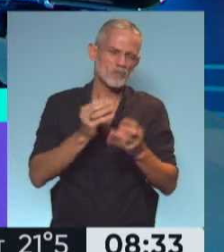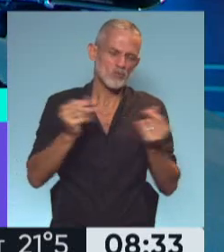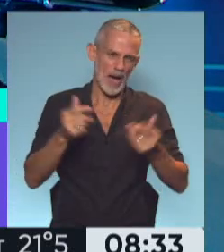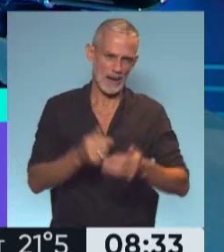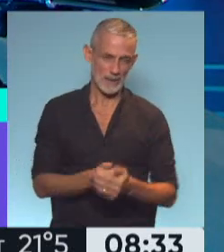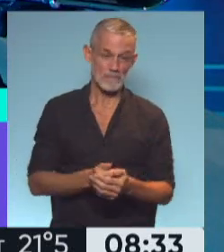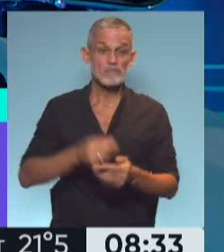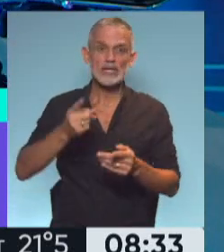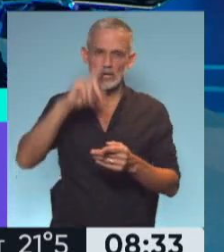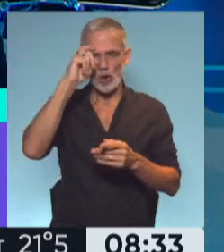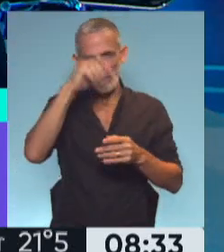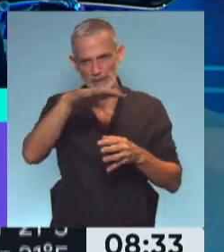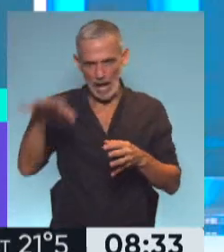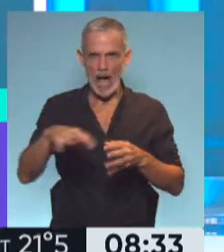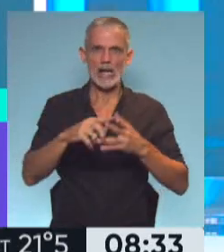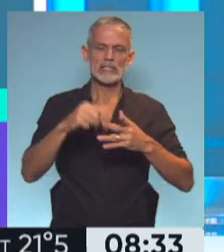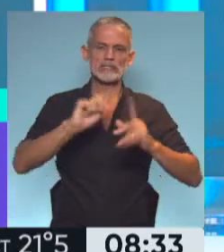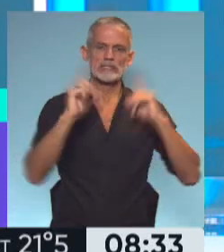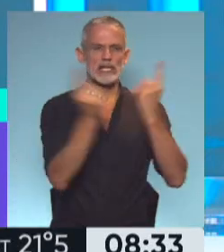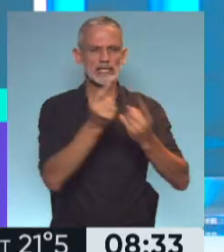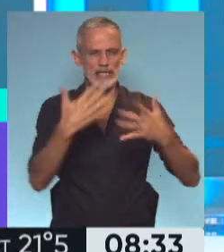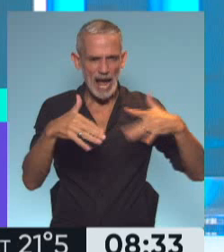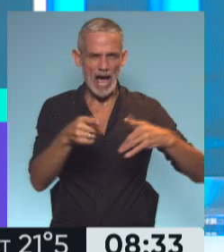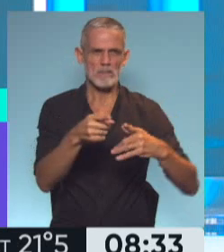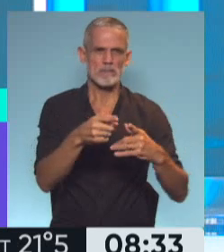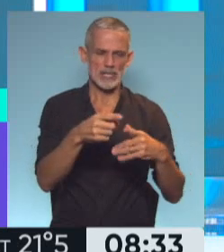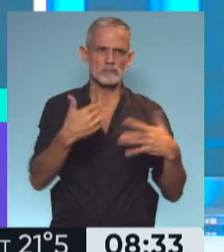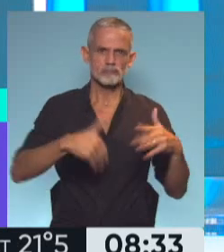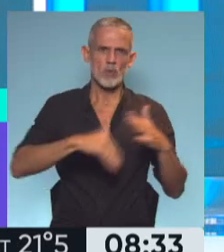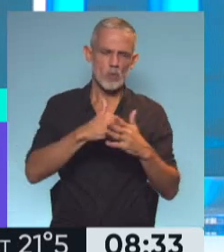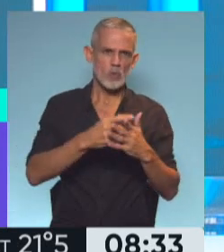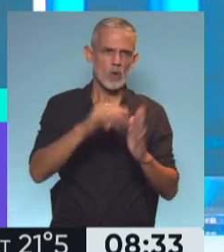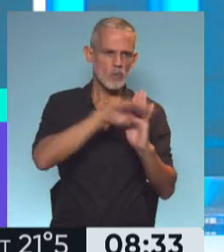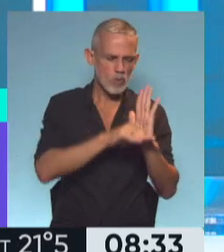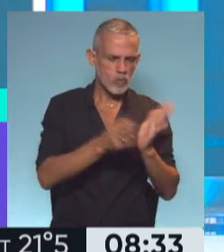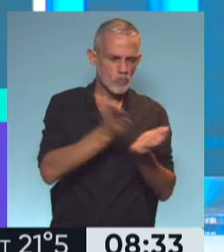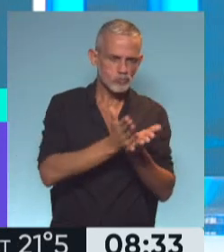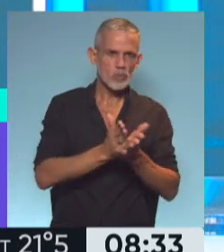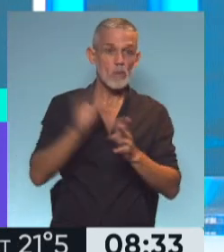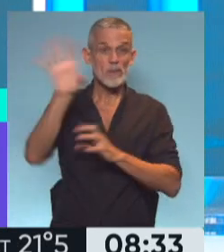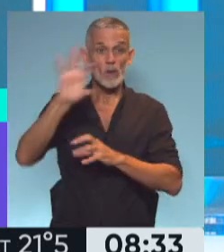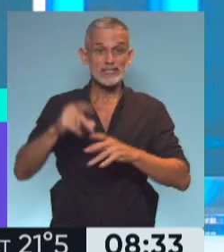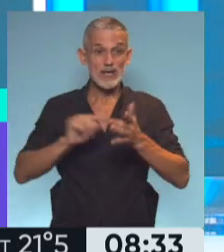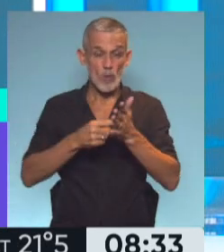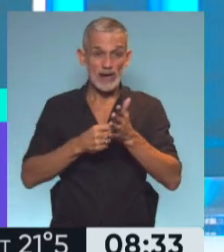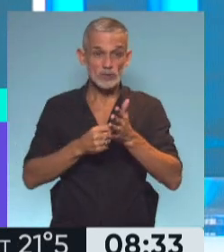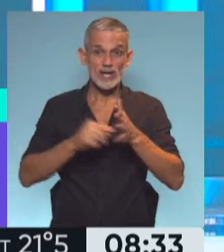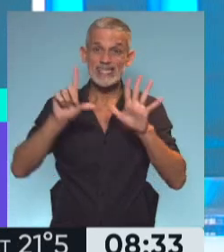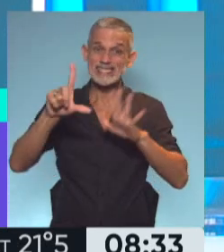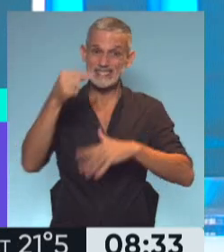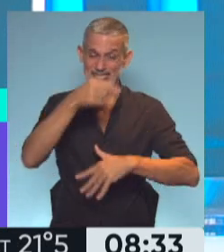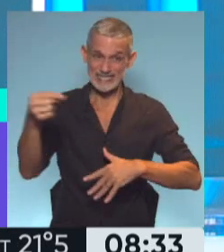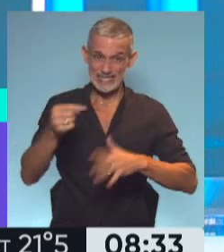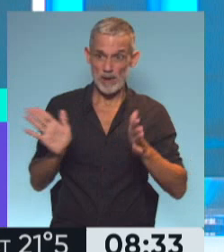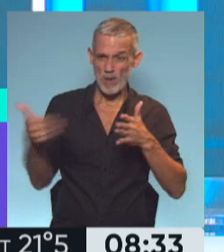el estrés sanitario, lo que se dice, las terapias intensivas, digo, combinar medidas restrictivas. La provincia de Buenos Aires habla de 7 semanas